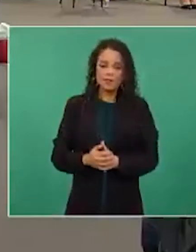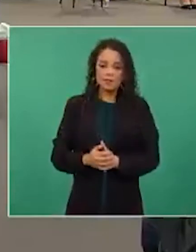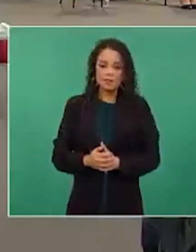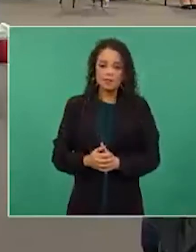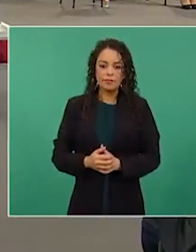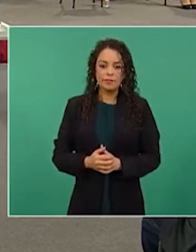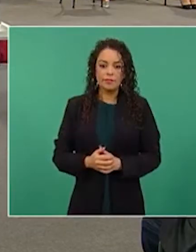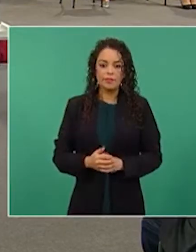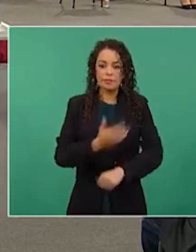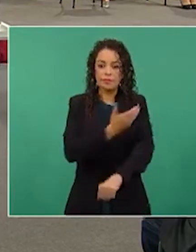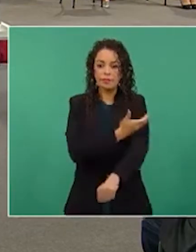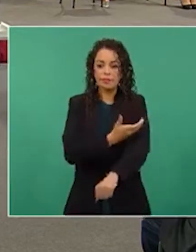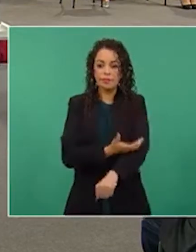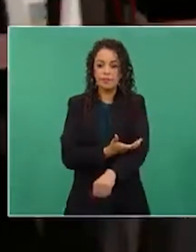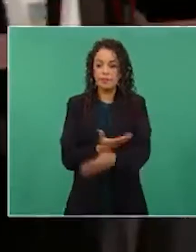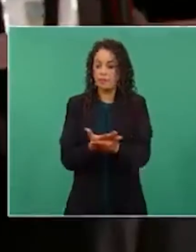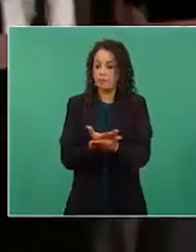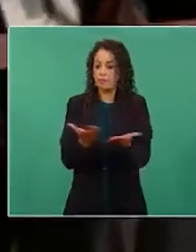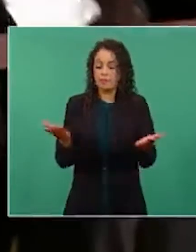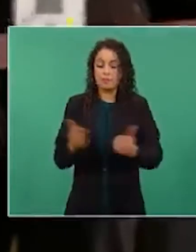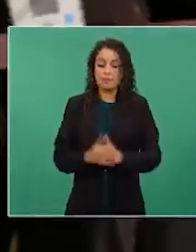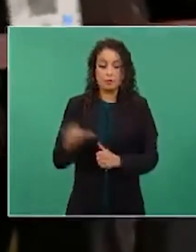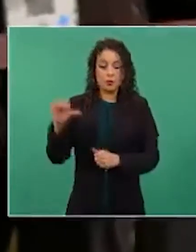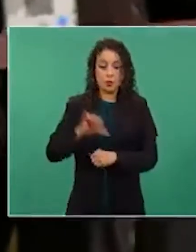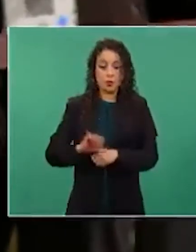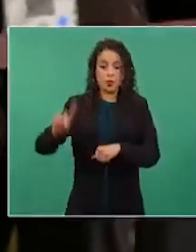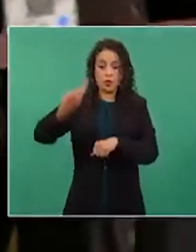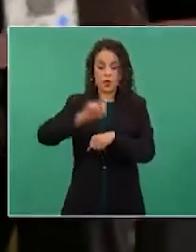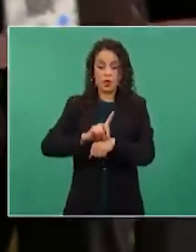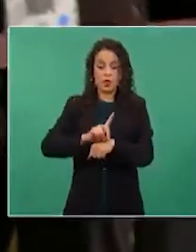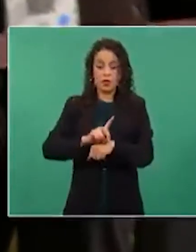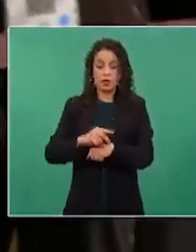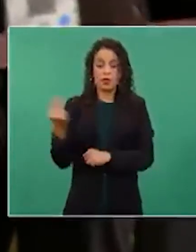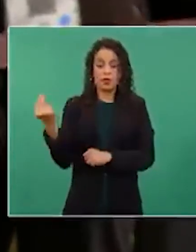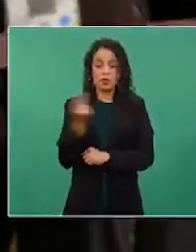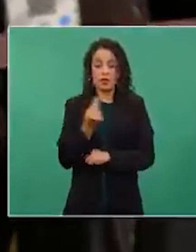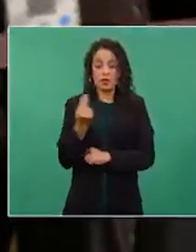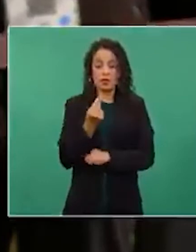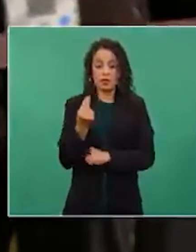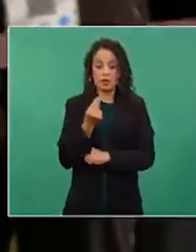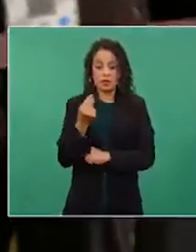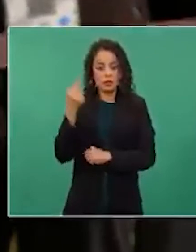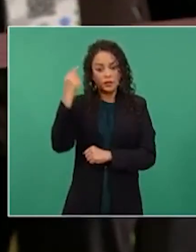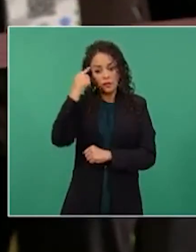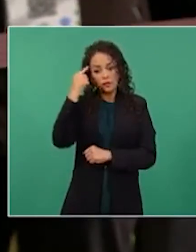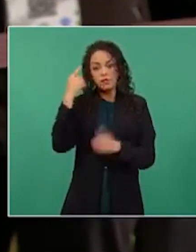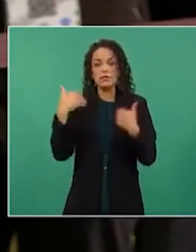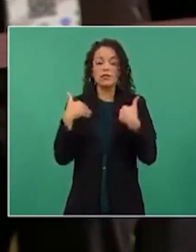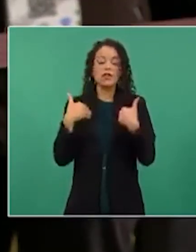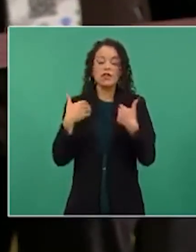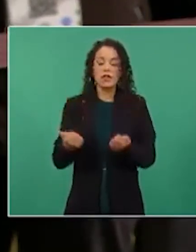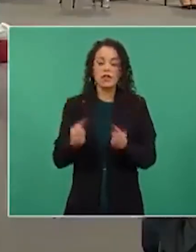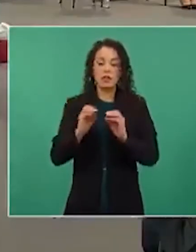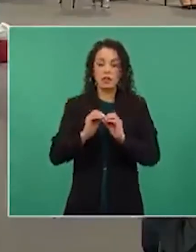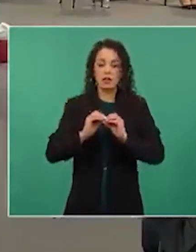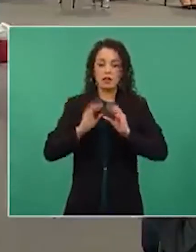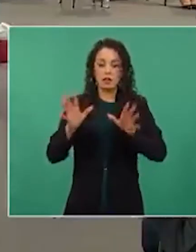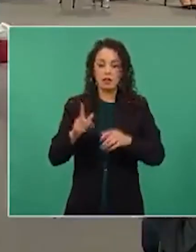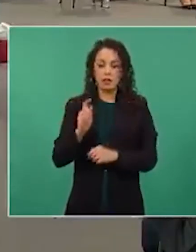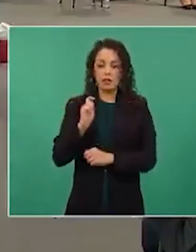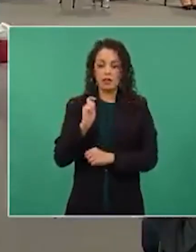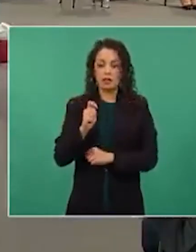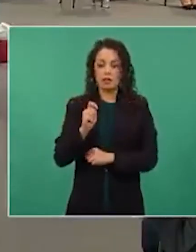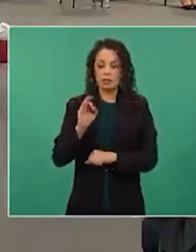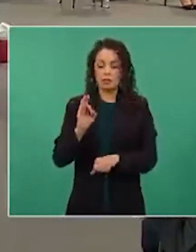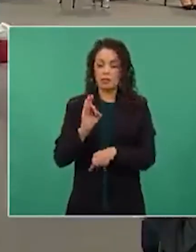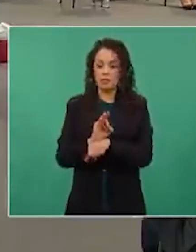colegas hoy en este día tenemos que tener claro los principios y partir de las discusiones de la defensa de